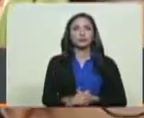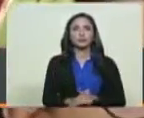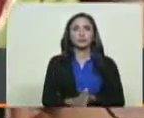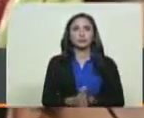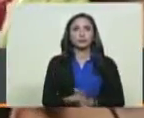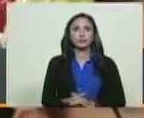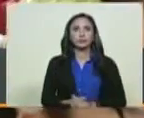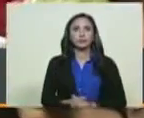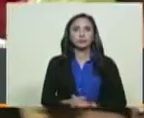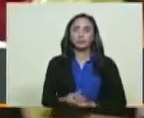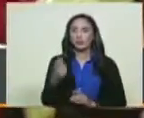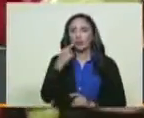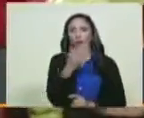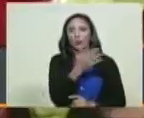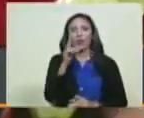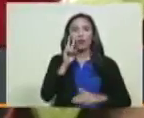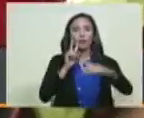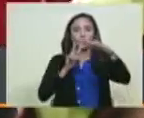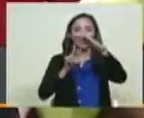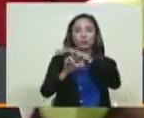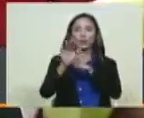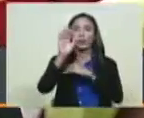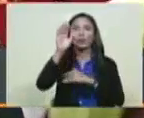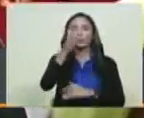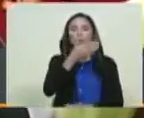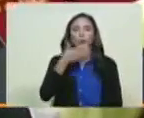ustedes tienen una visión de país